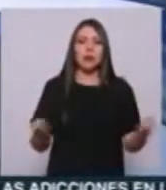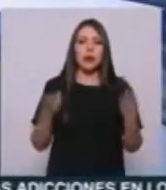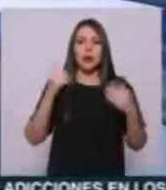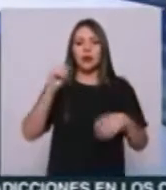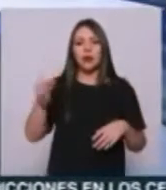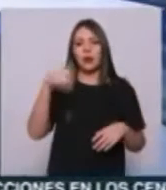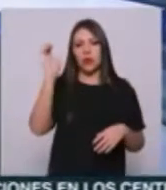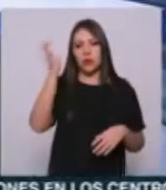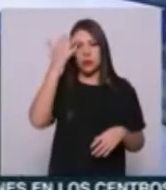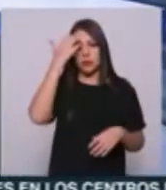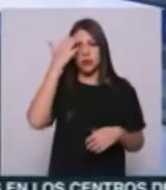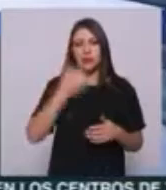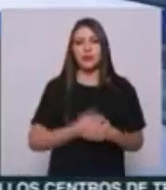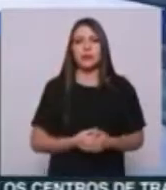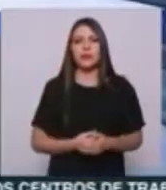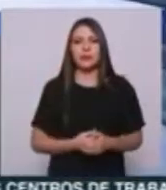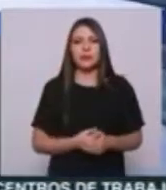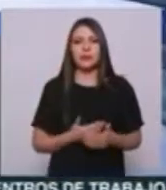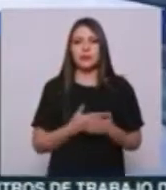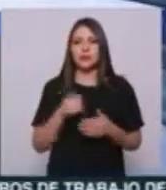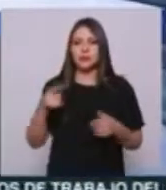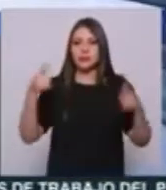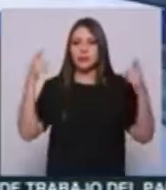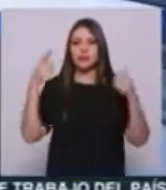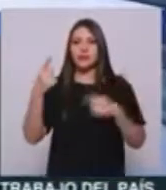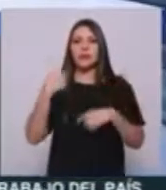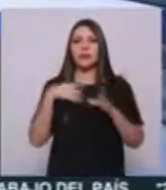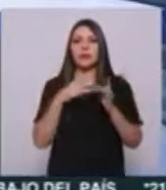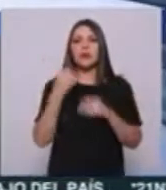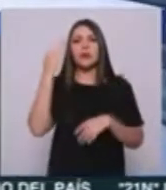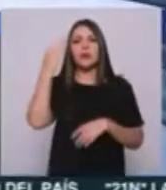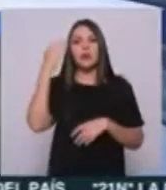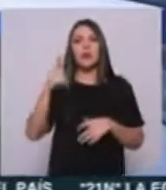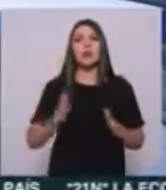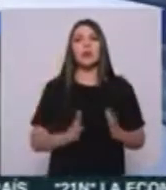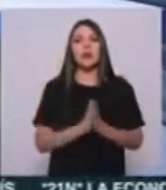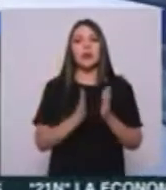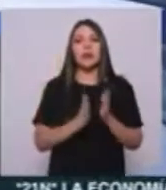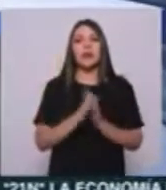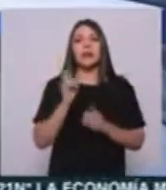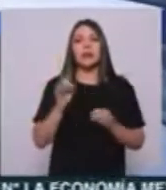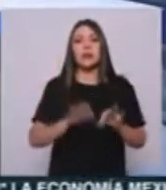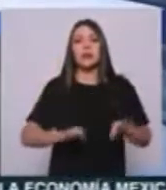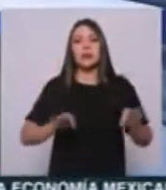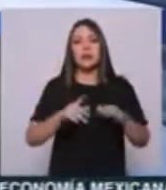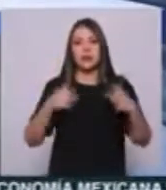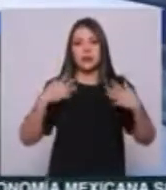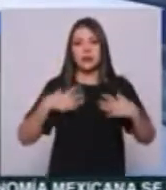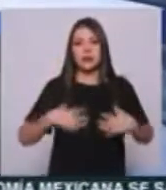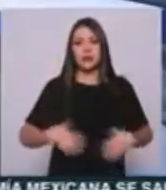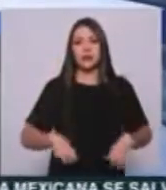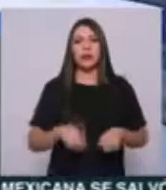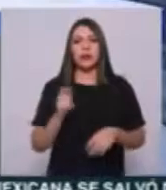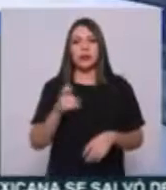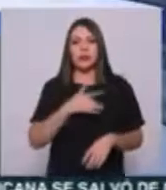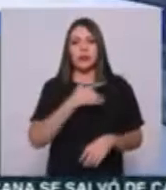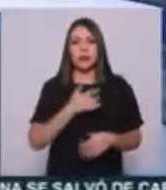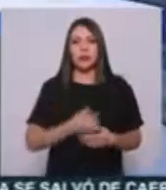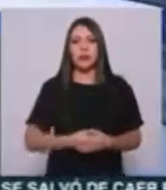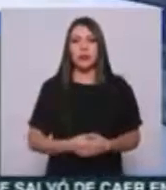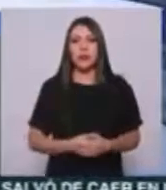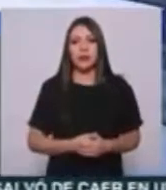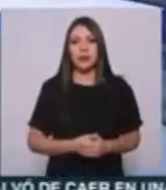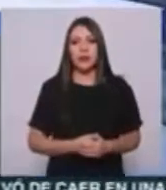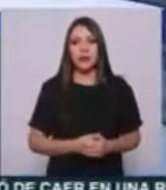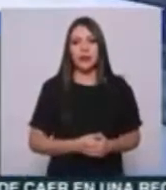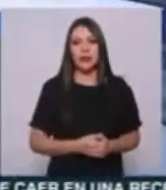Sí, y nuestra Catrina también, que nos platique desde hace cuánto tiempo participa y bueno, lo que representa para ti vestirte de esta forma. Sí, claro, para mí